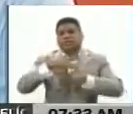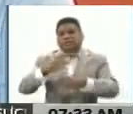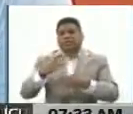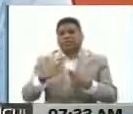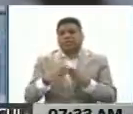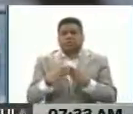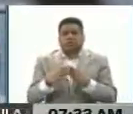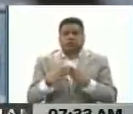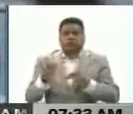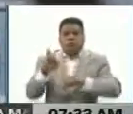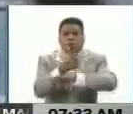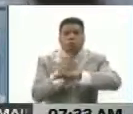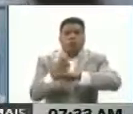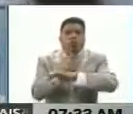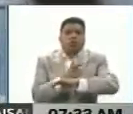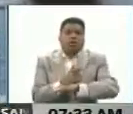gubernamental,